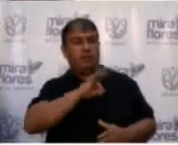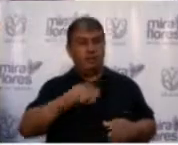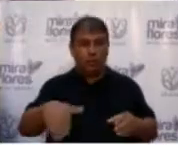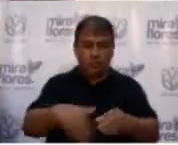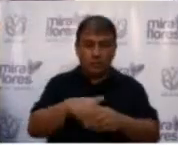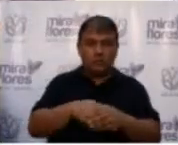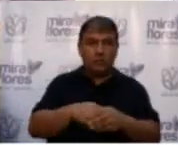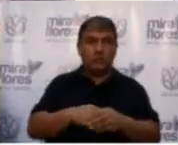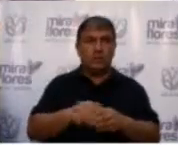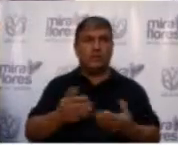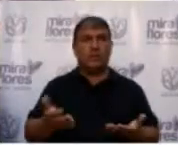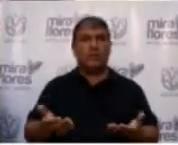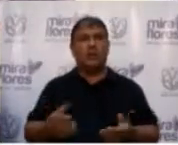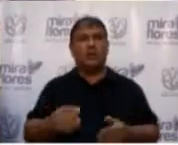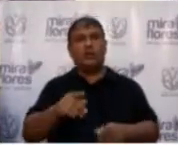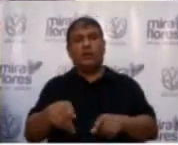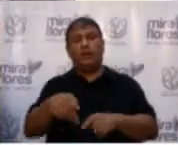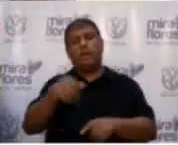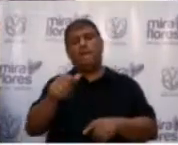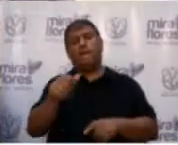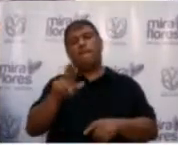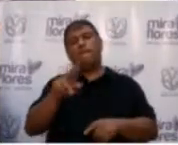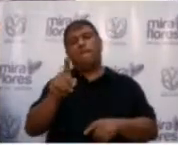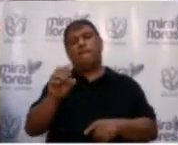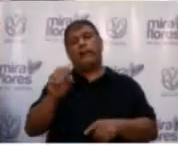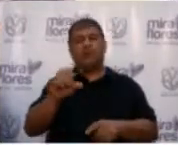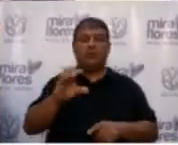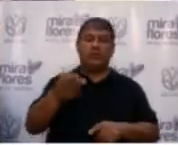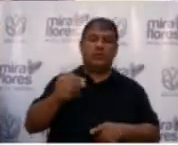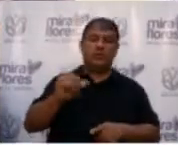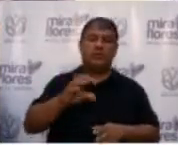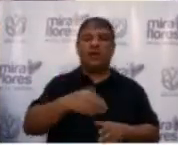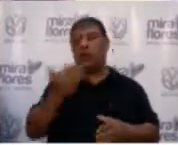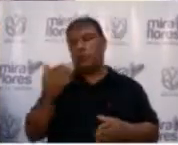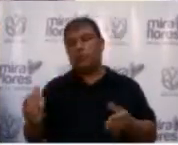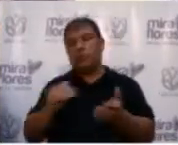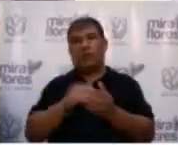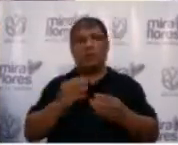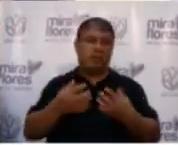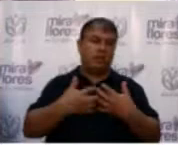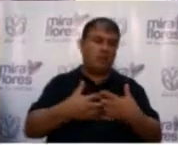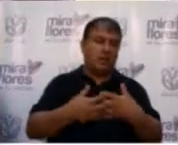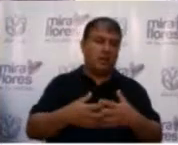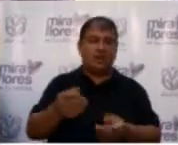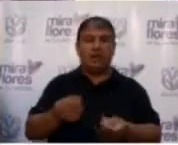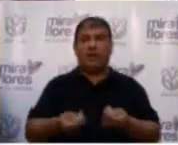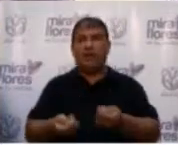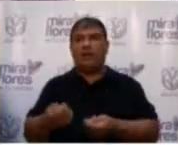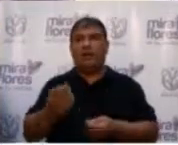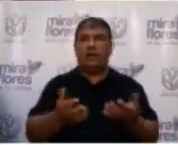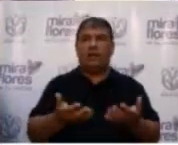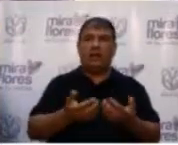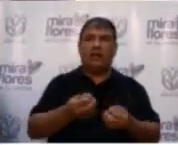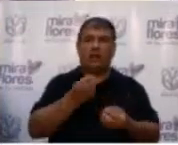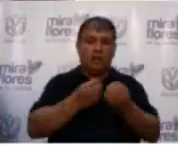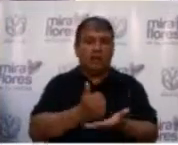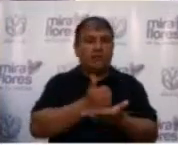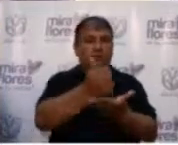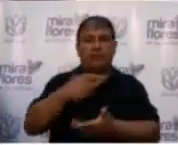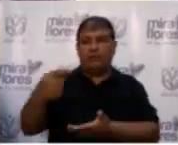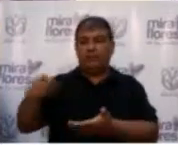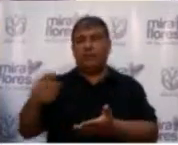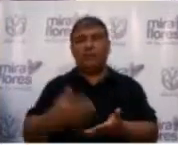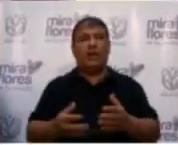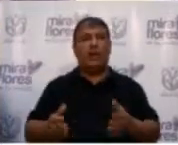en este caso es con Pardo Chicken, hay otros convenios más con otras empresas de delivery, pero ayudan muchísimo en el